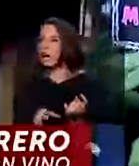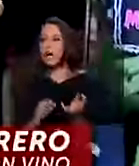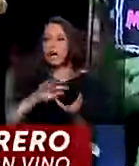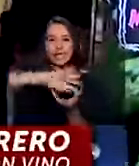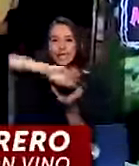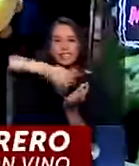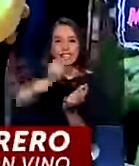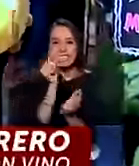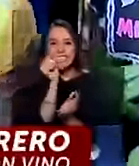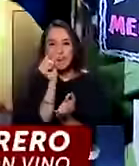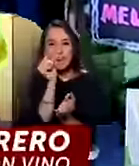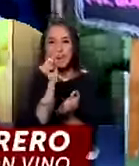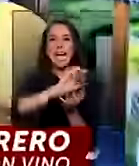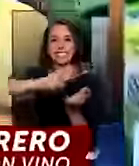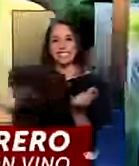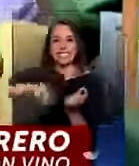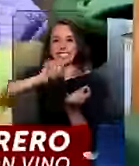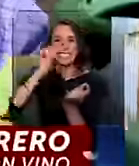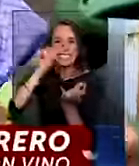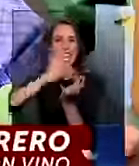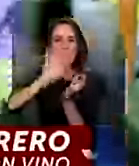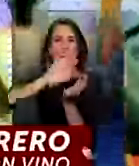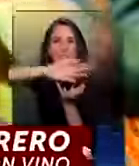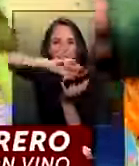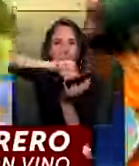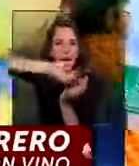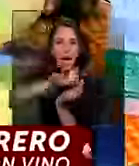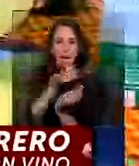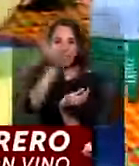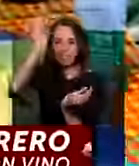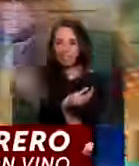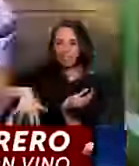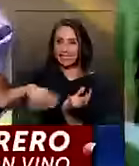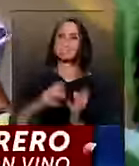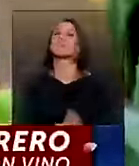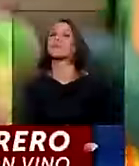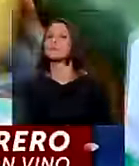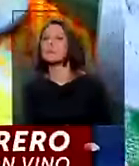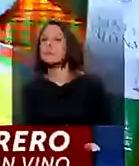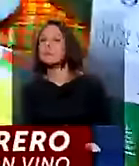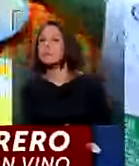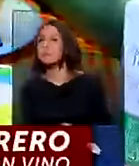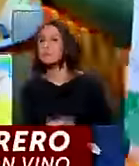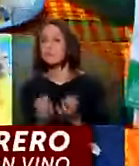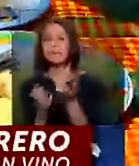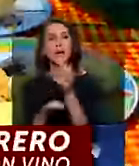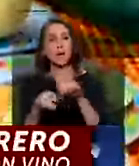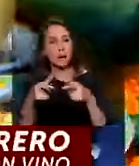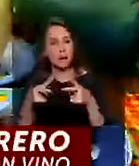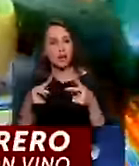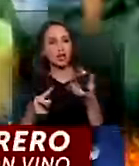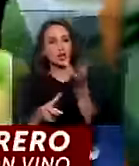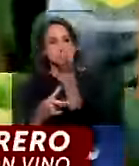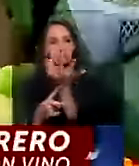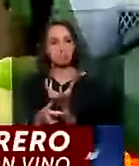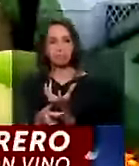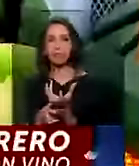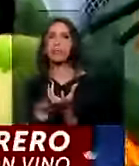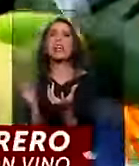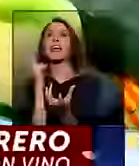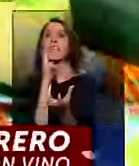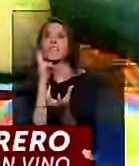toda la pepa, que no quede nada de pepa, ¿ya? A vaciar. Lo asentamos acá. Y el